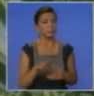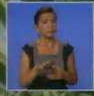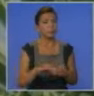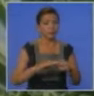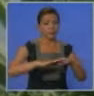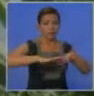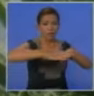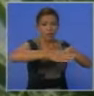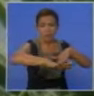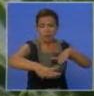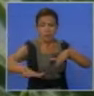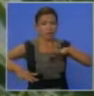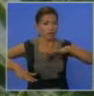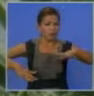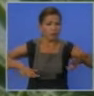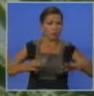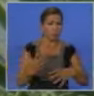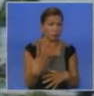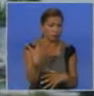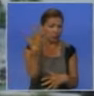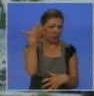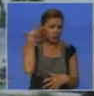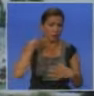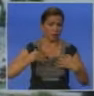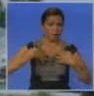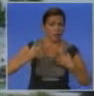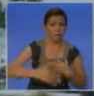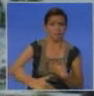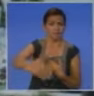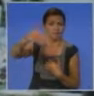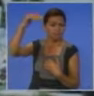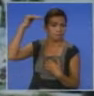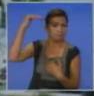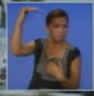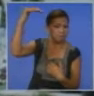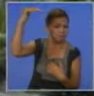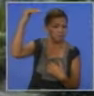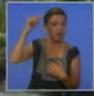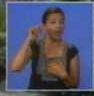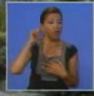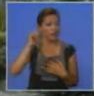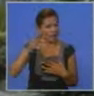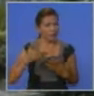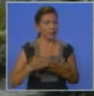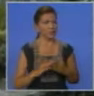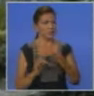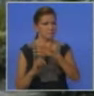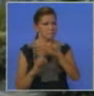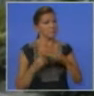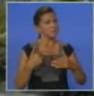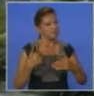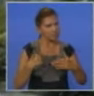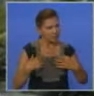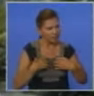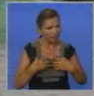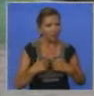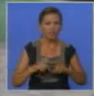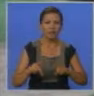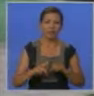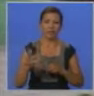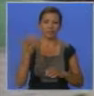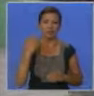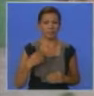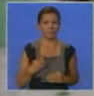donde habitaron animales de la era cuaternaria que pueden ser apreciados en este parque de la megafauna, trasladándolo a otra era.